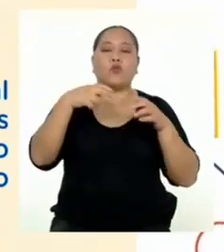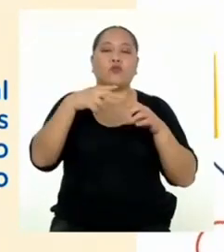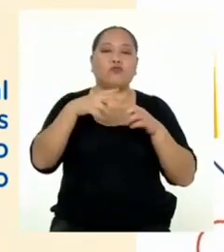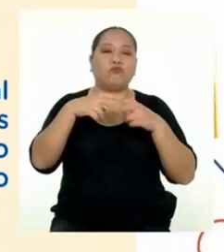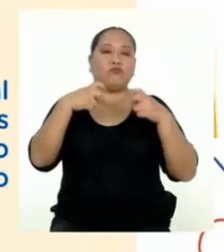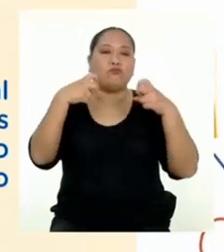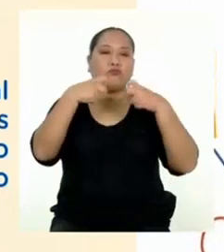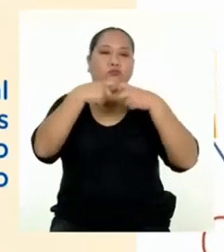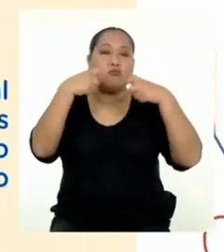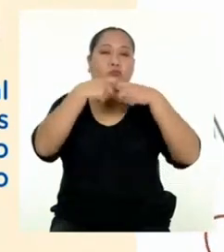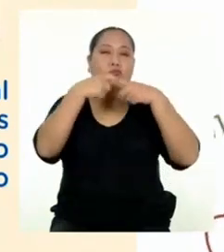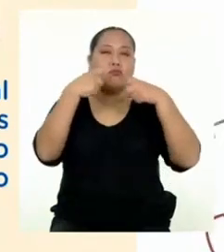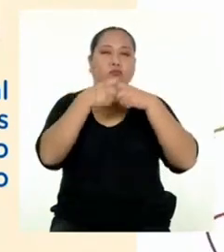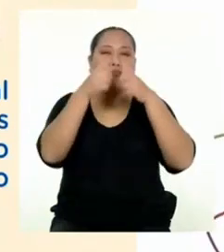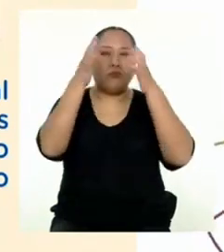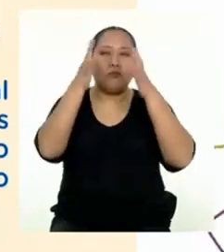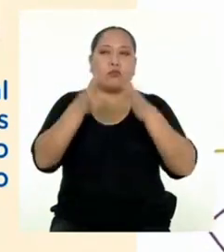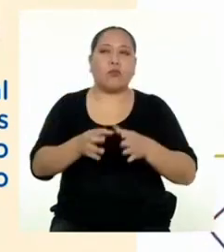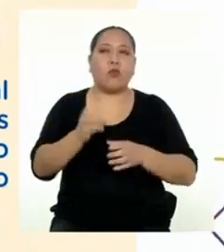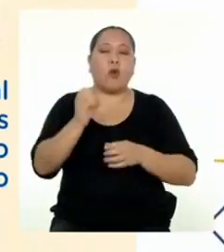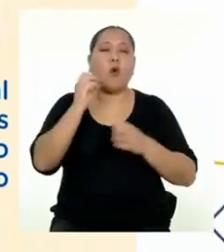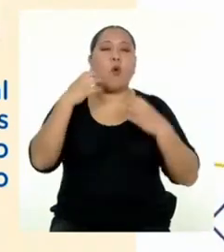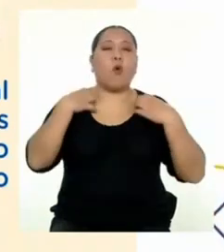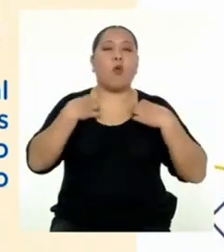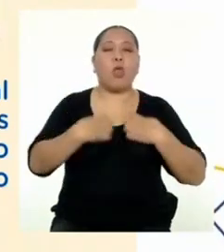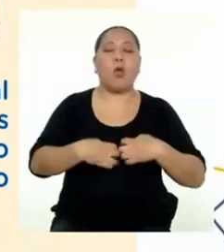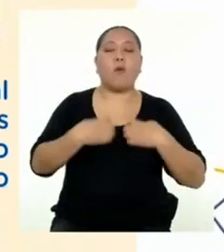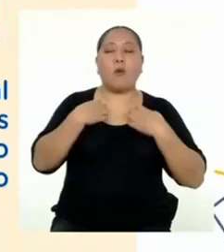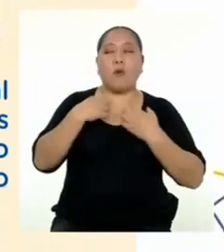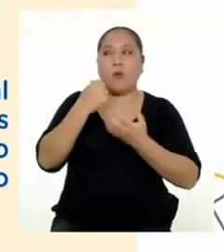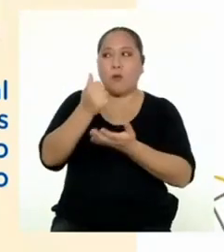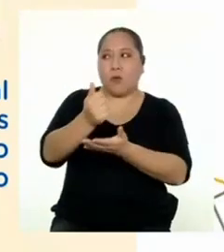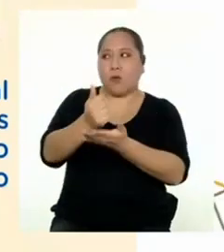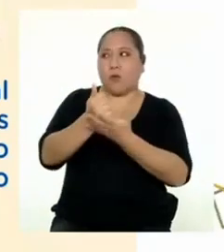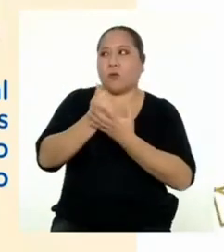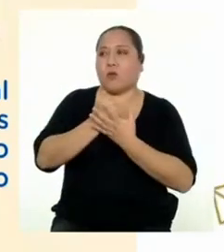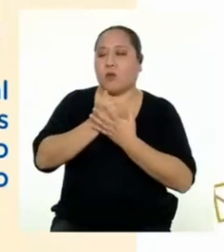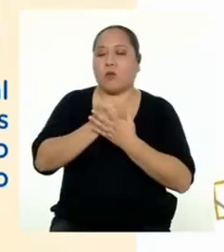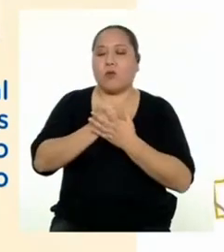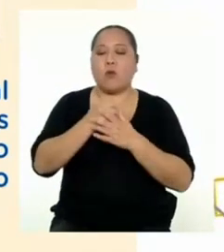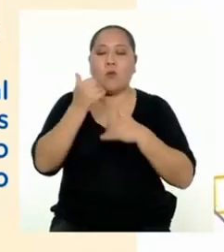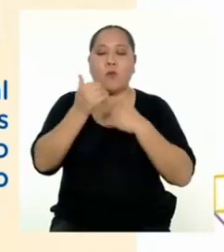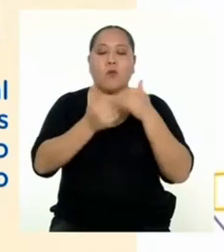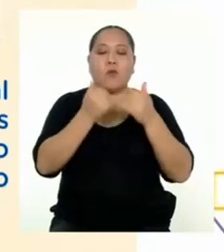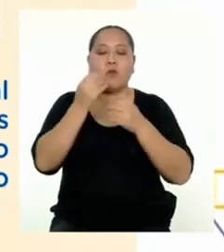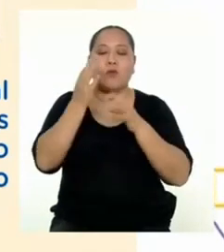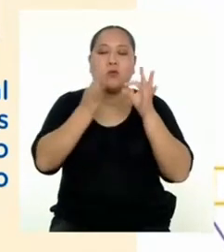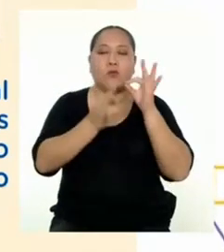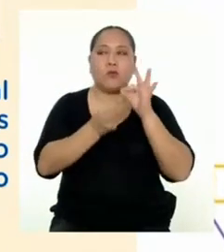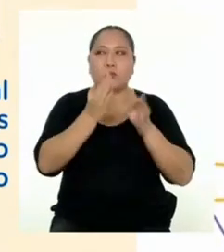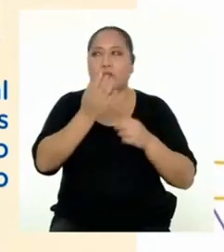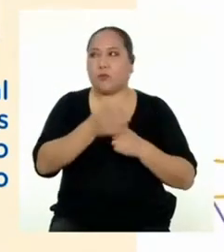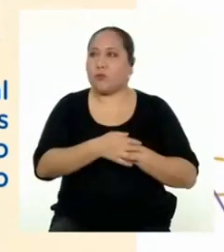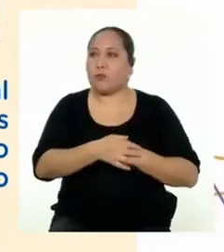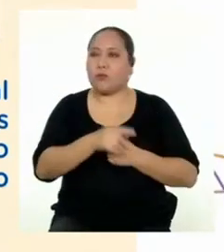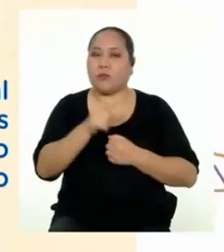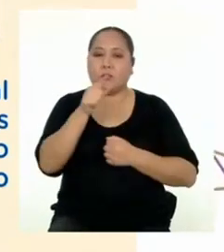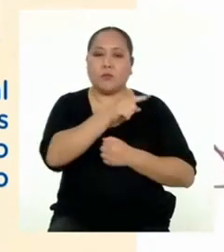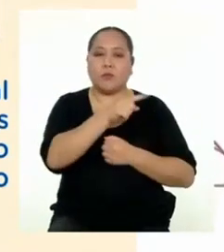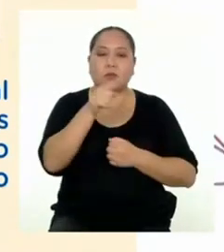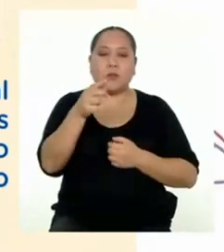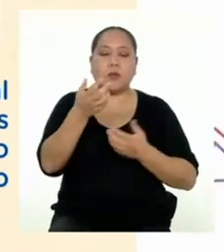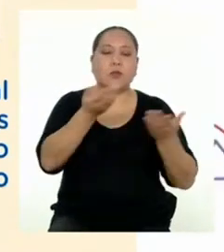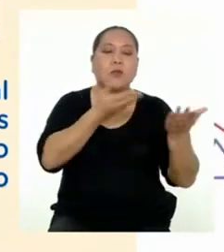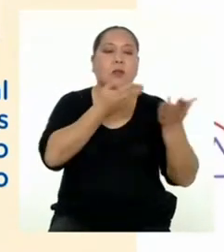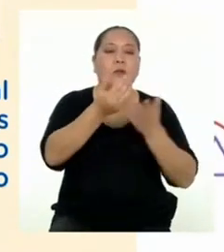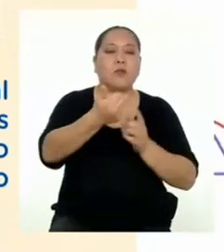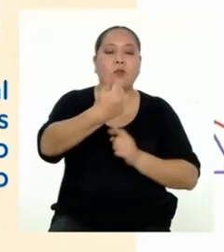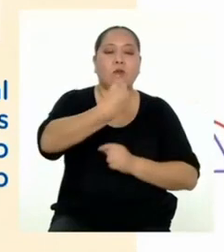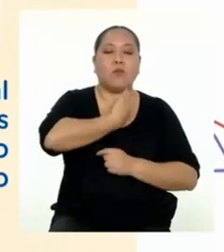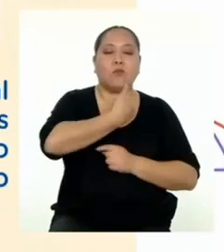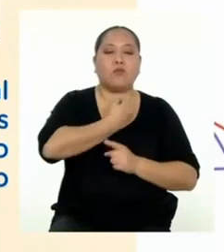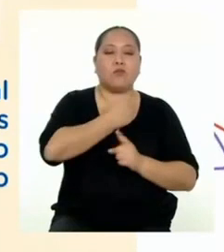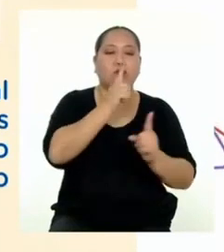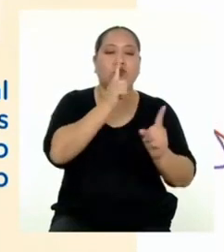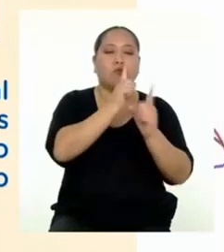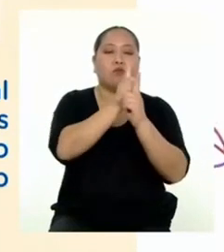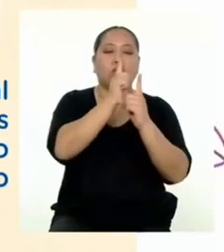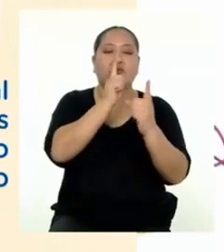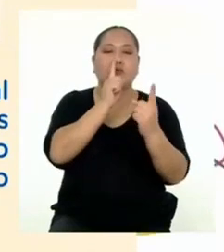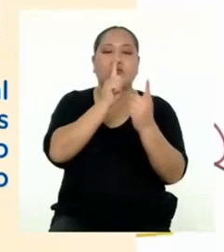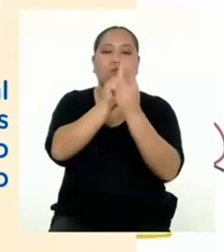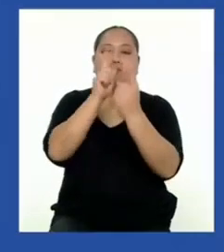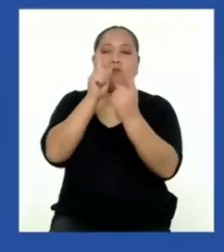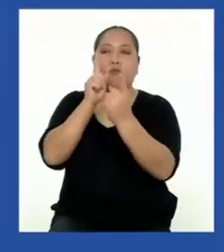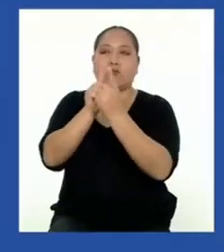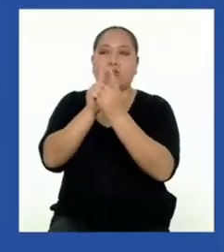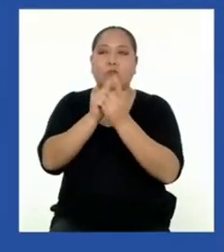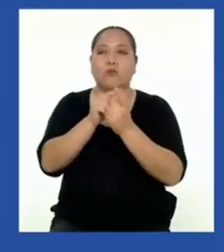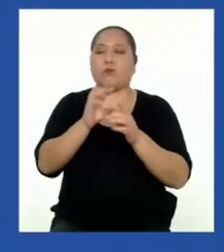un arreglo en nuestra casa o a una abogada para que nos ayude a resolver un proceso legal. Se tratan de servicios individuales. Por el